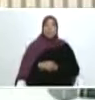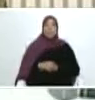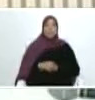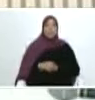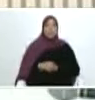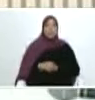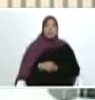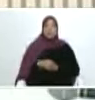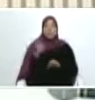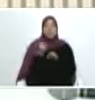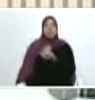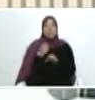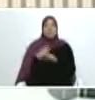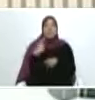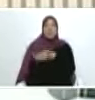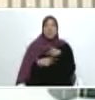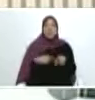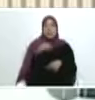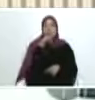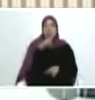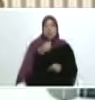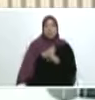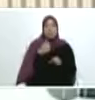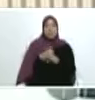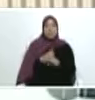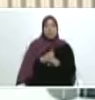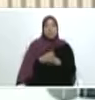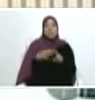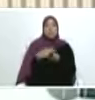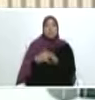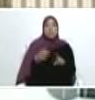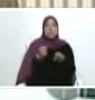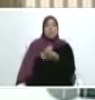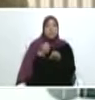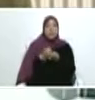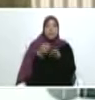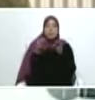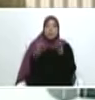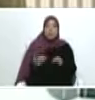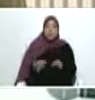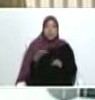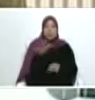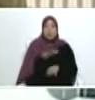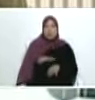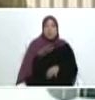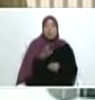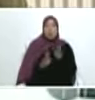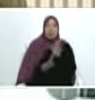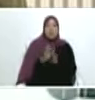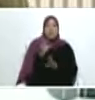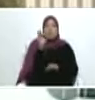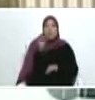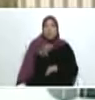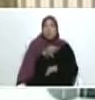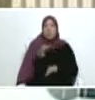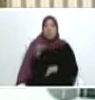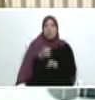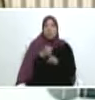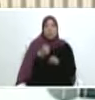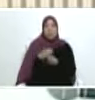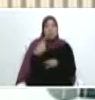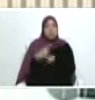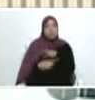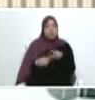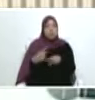debemos avanzar desde los problemas coyunturales a los problemas estructurales? ¿Cómo debemos avanzar en un